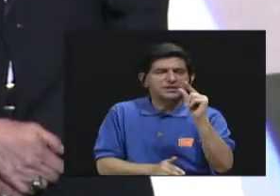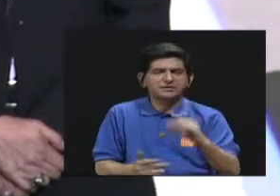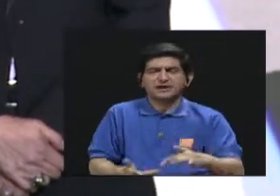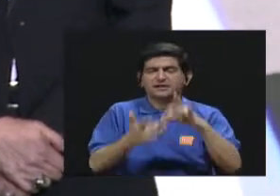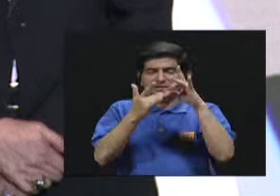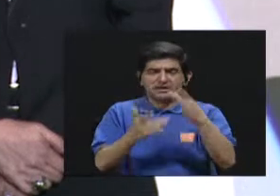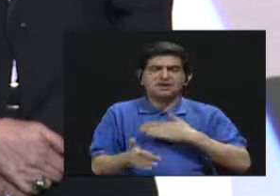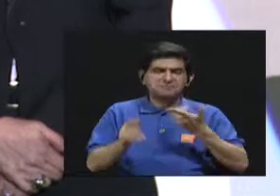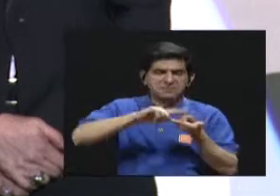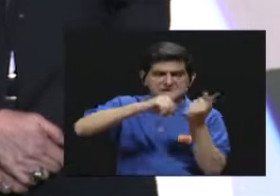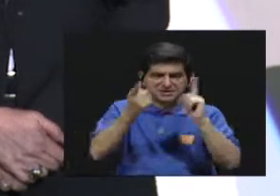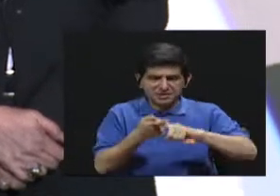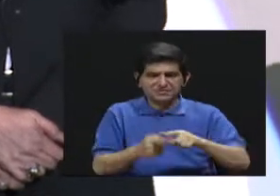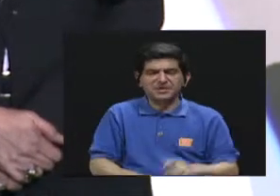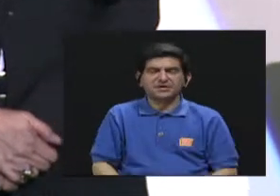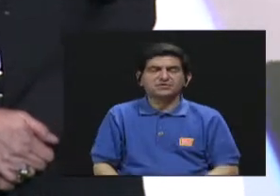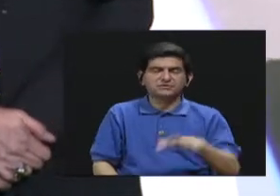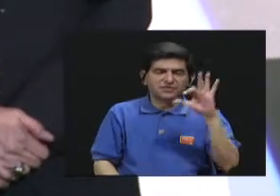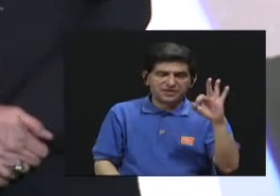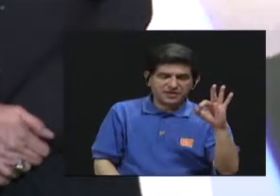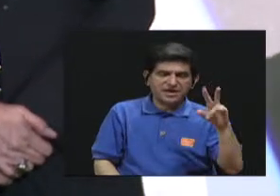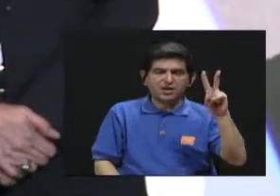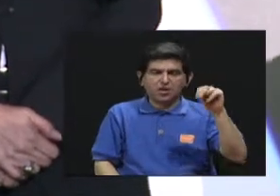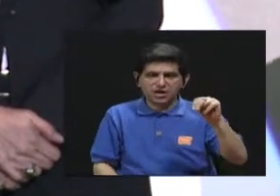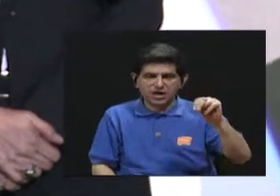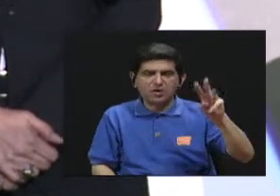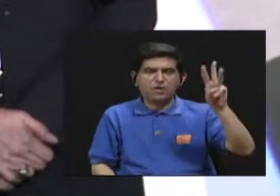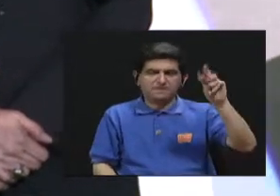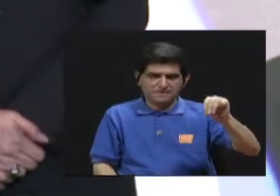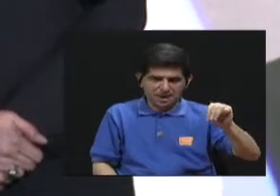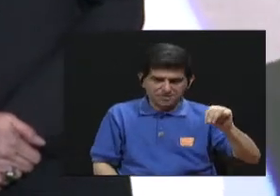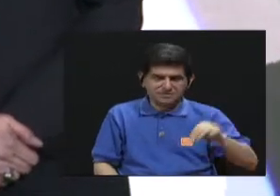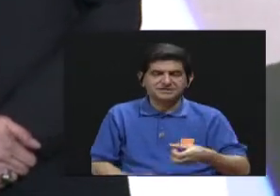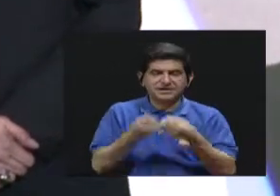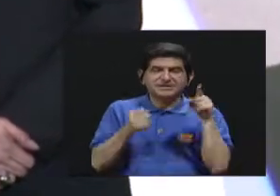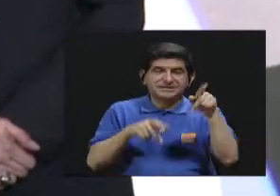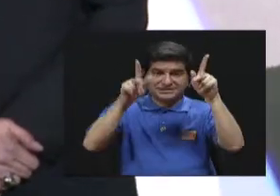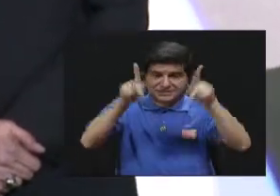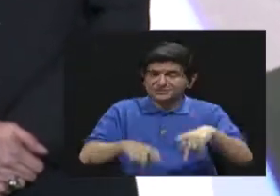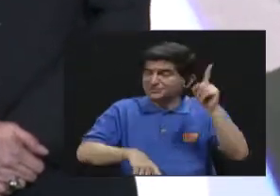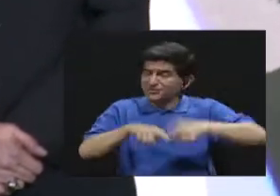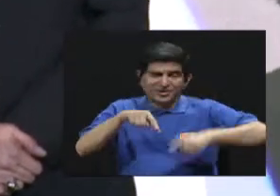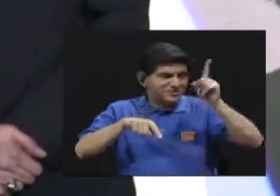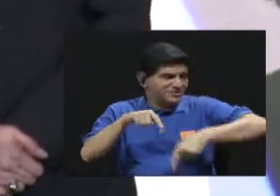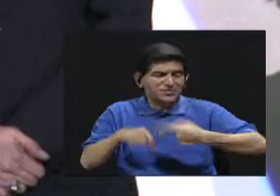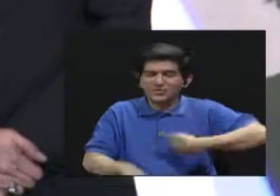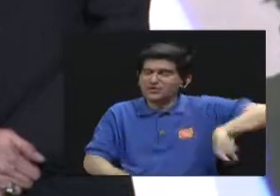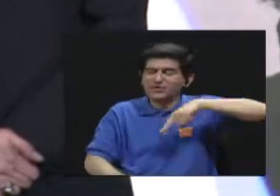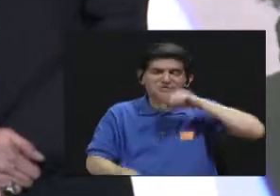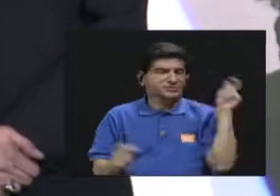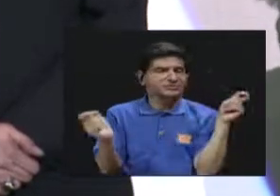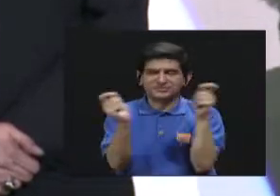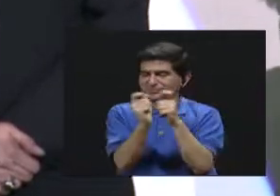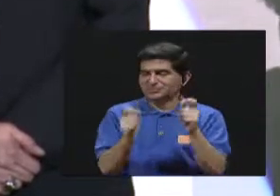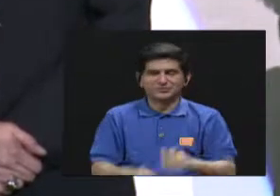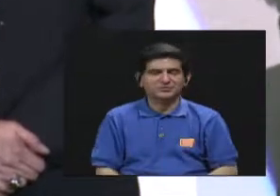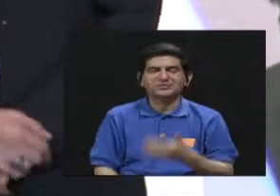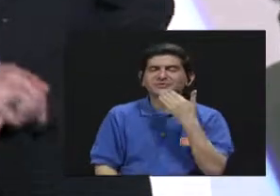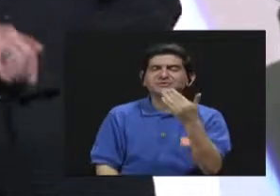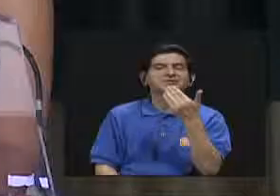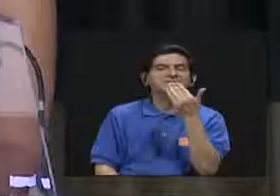mis amigos, a Fede, a Nico, a Marce, quienes sin ellos no hubiera sido posible como llegar hasta este punto. Muchas